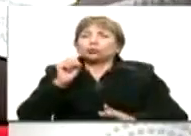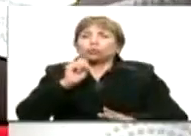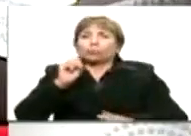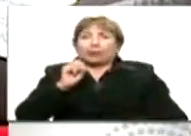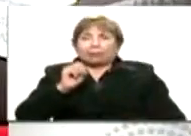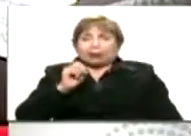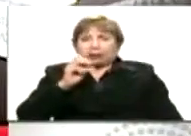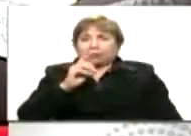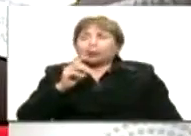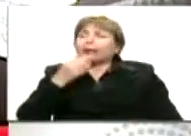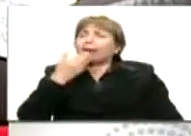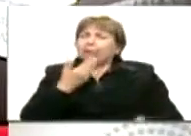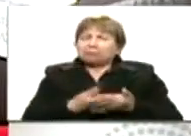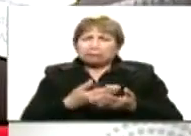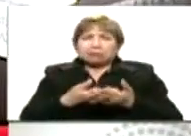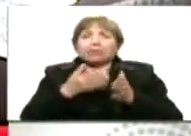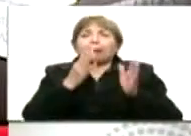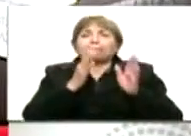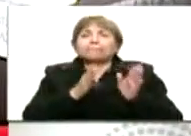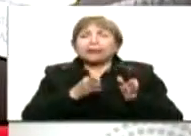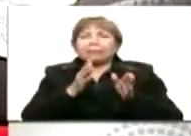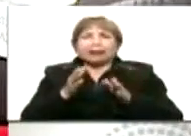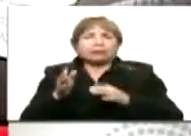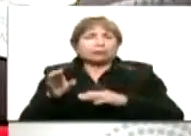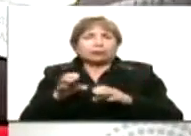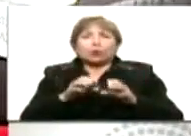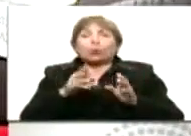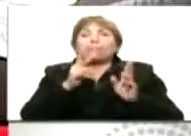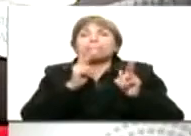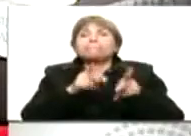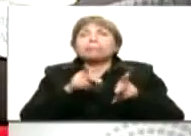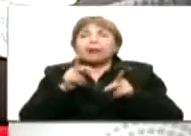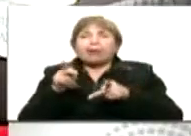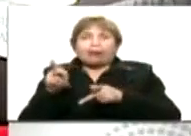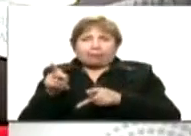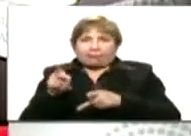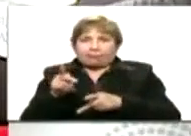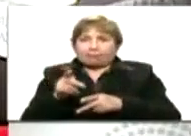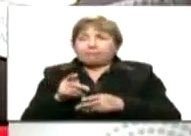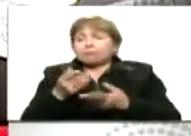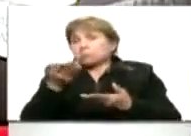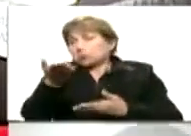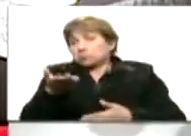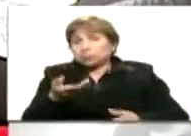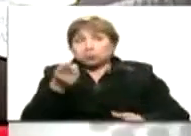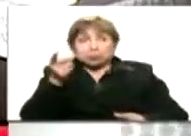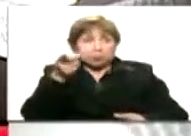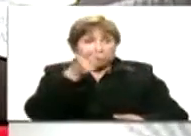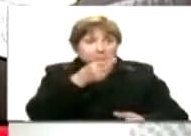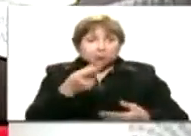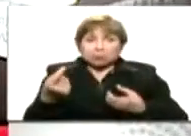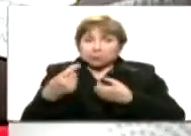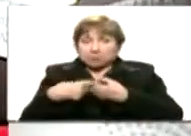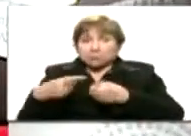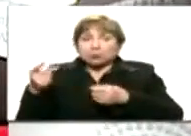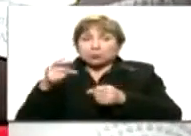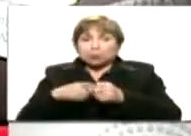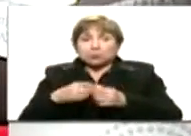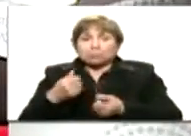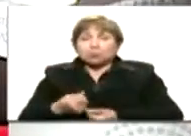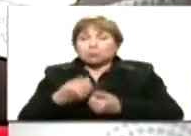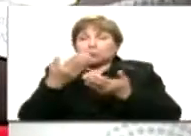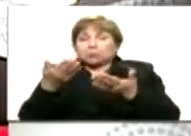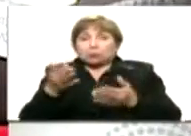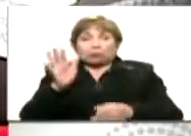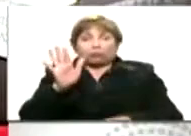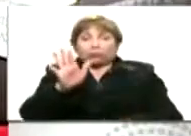decreto supremo implica la preparación o elaboración de un plan, al cual invito a ustedes a integrarse y a ofrecer